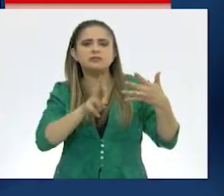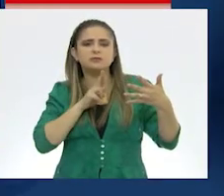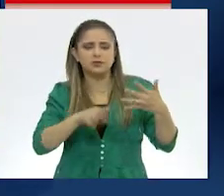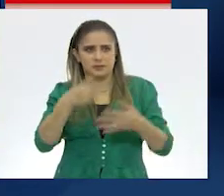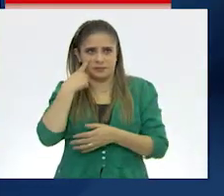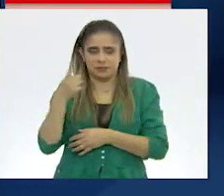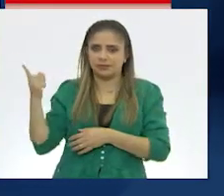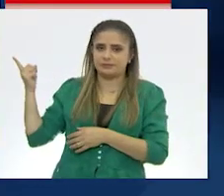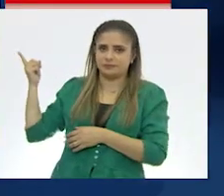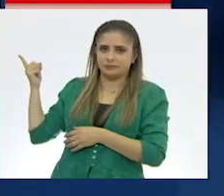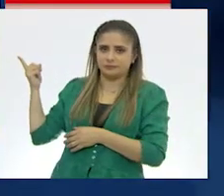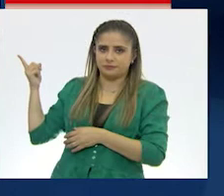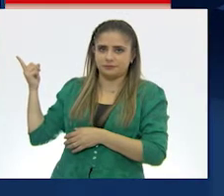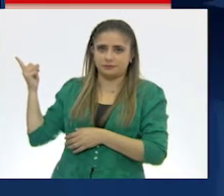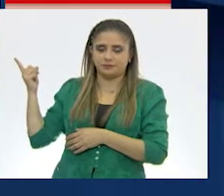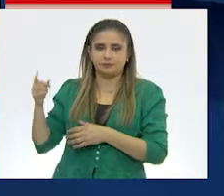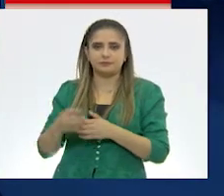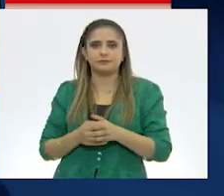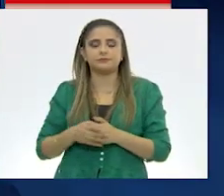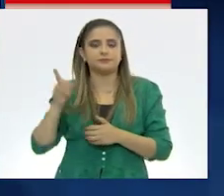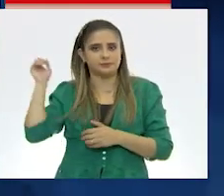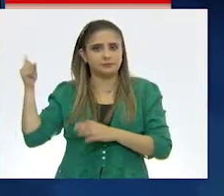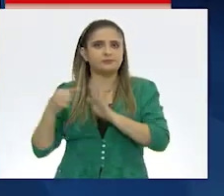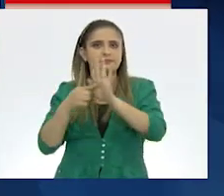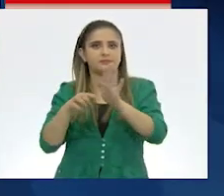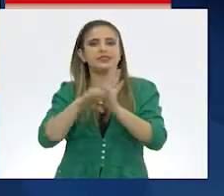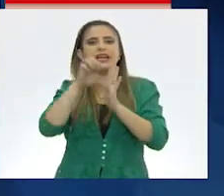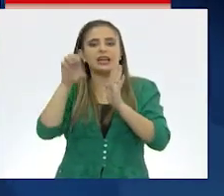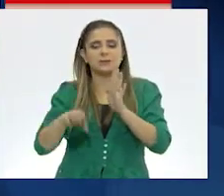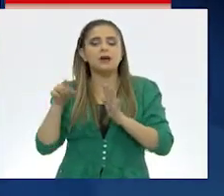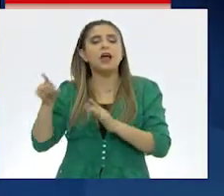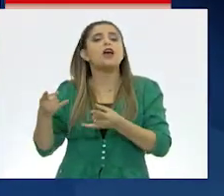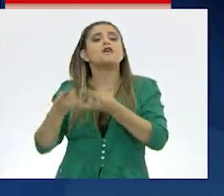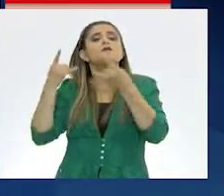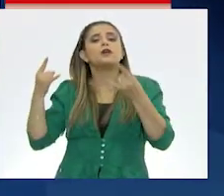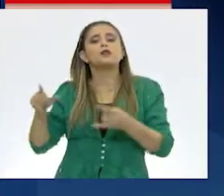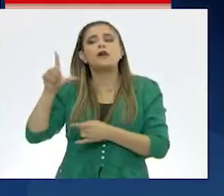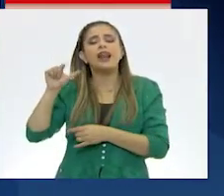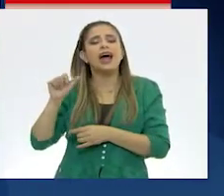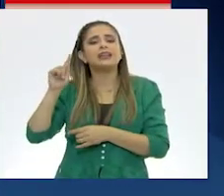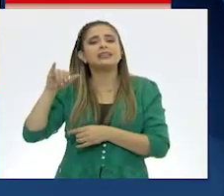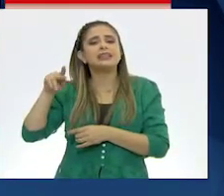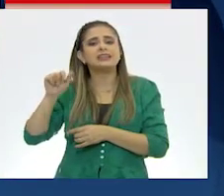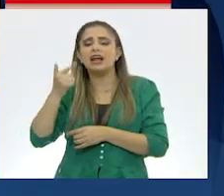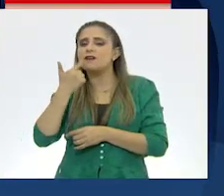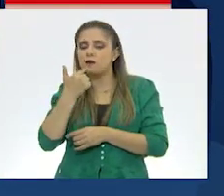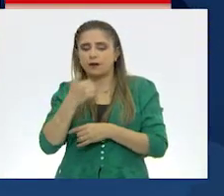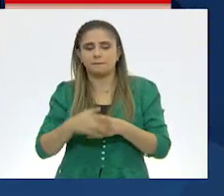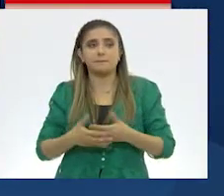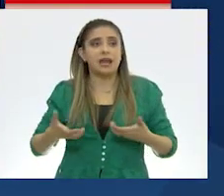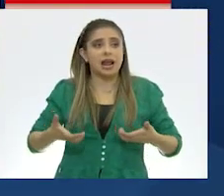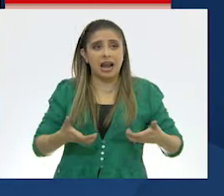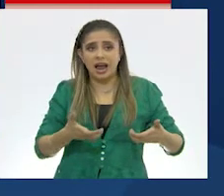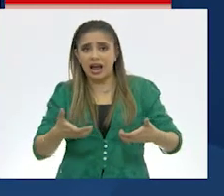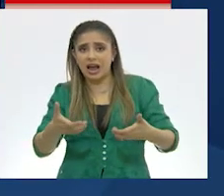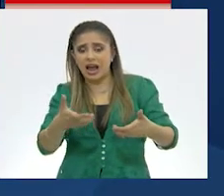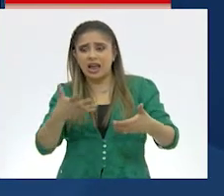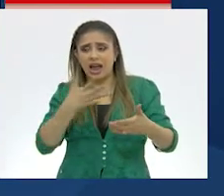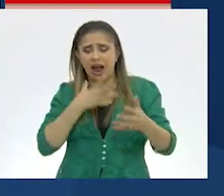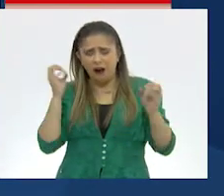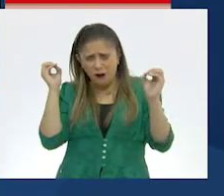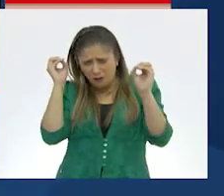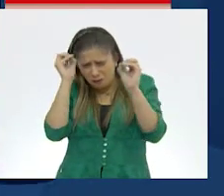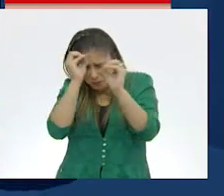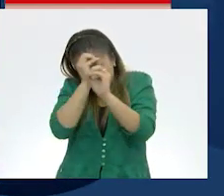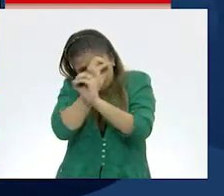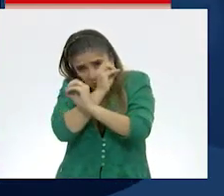viendo los ejemplos que sacamos del cuento La Tinta Roja. La calle estaba muy oscura,